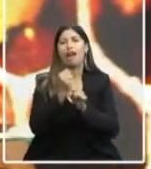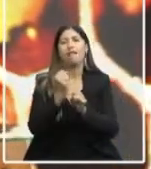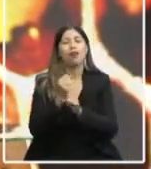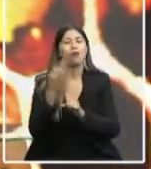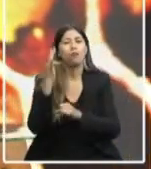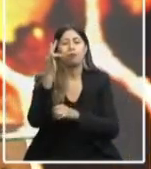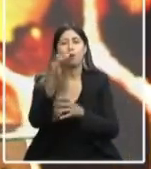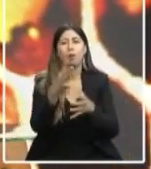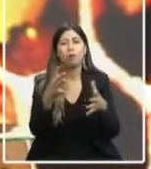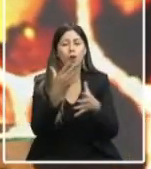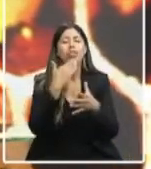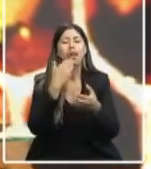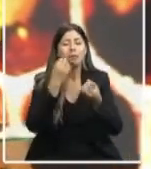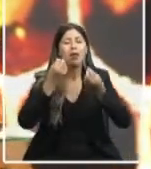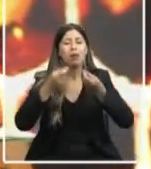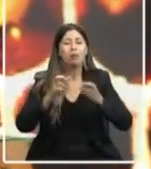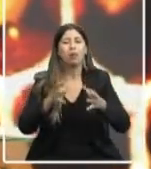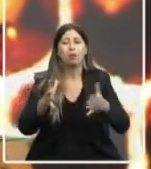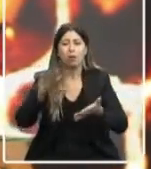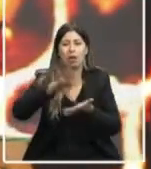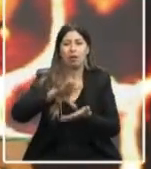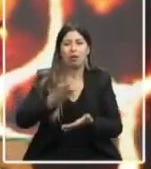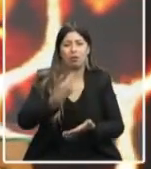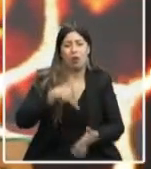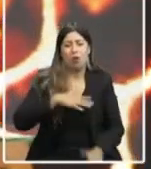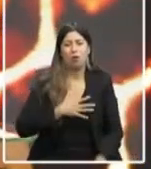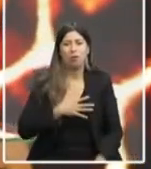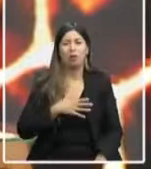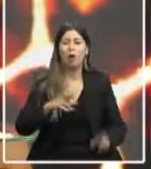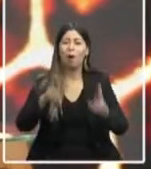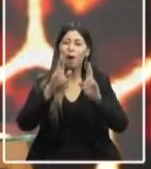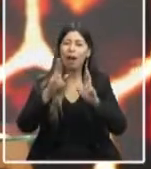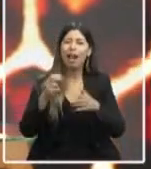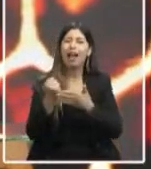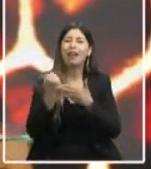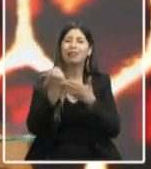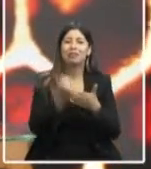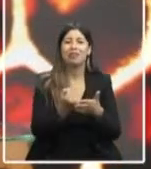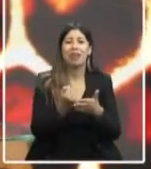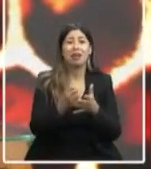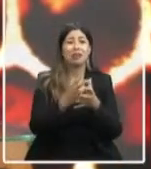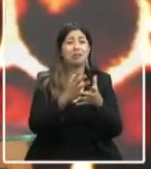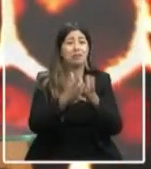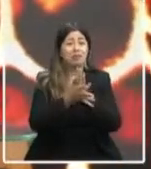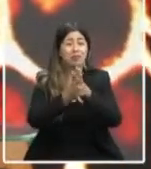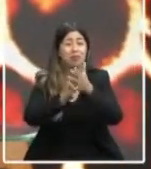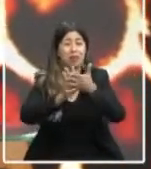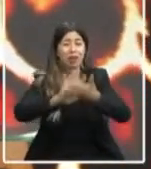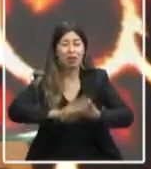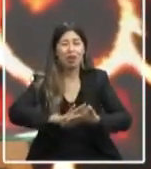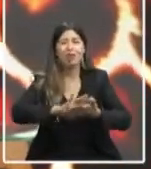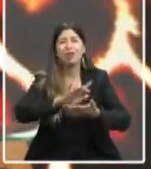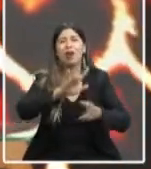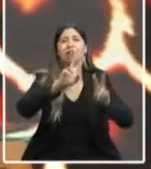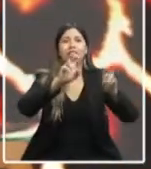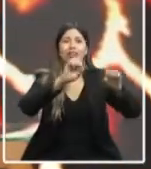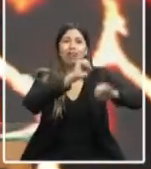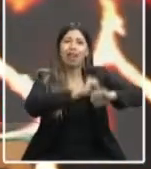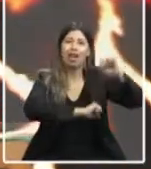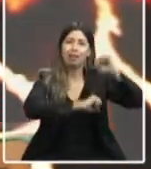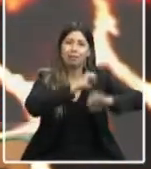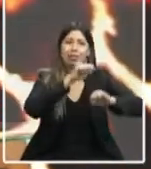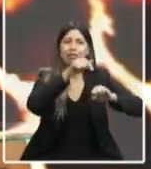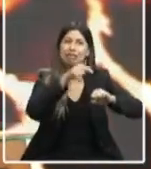nuestro, pero también muchas oportunidades. Así que ojalá haya contribuido también a todo ese mundo de las empresas que hoy día está tan